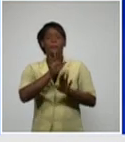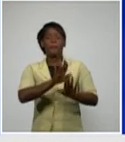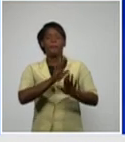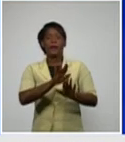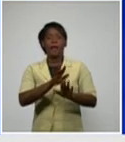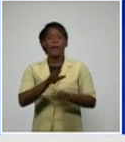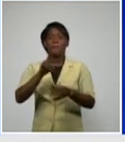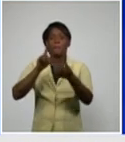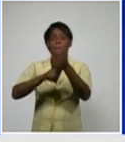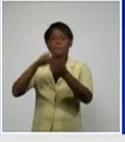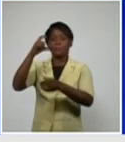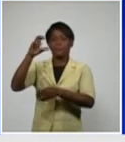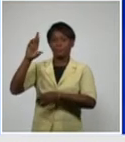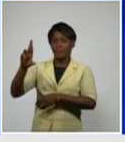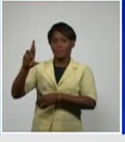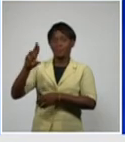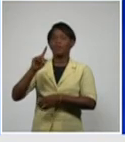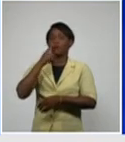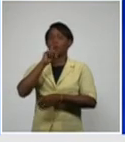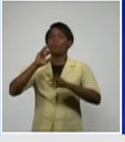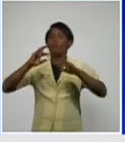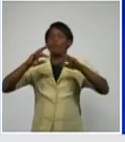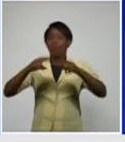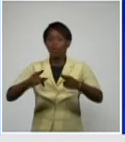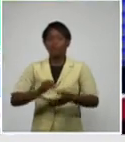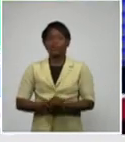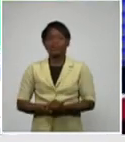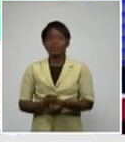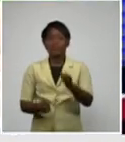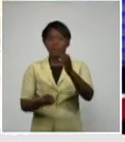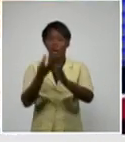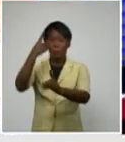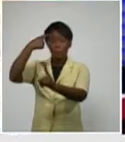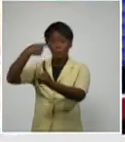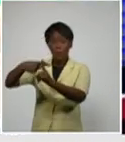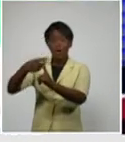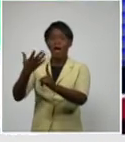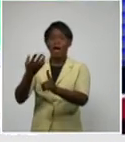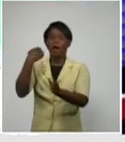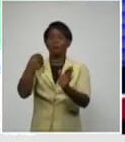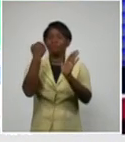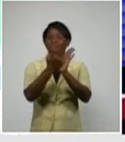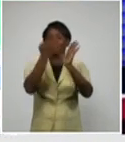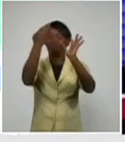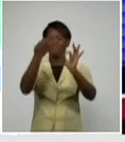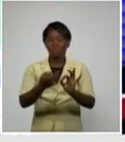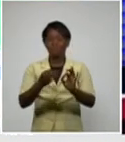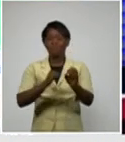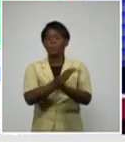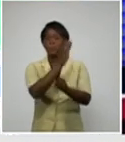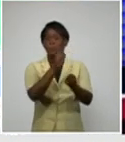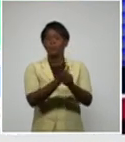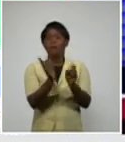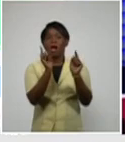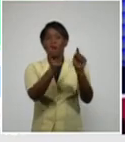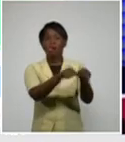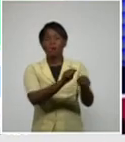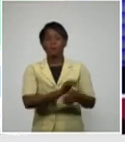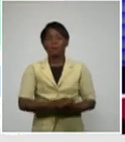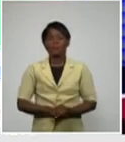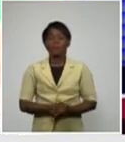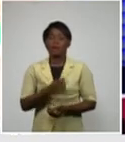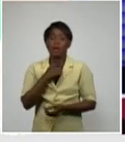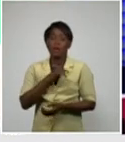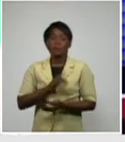de COVID-19. Ahora, contacto, yo soy confirmado o yo soy